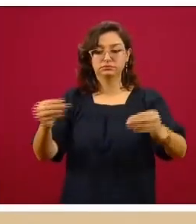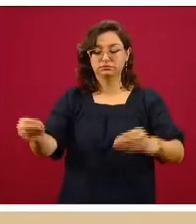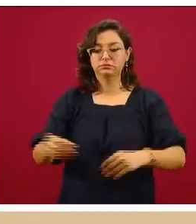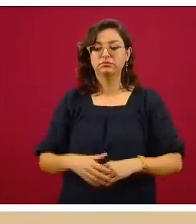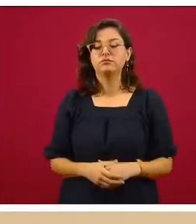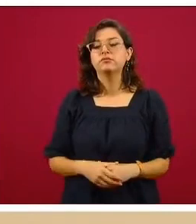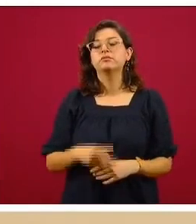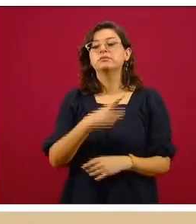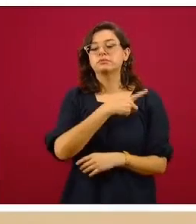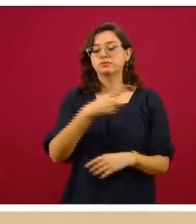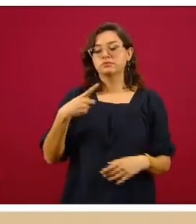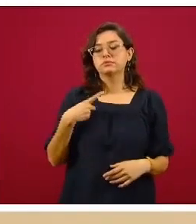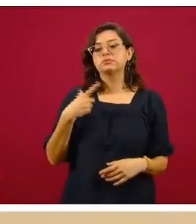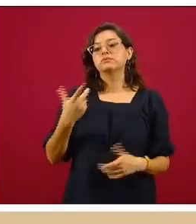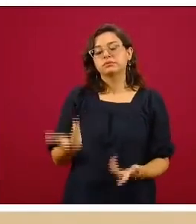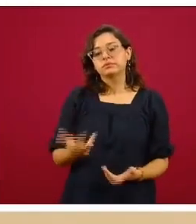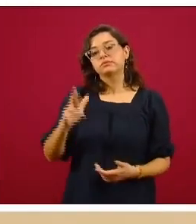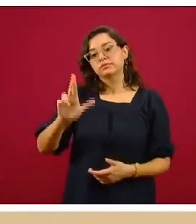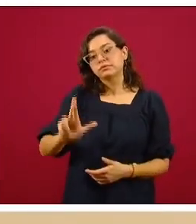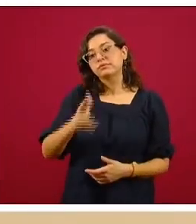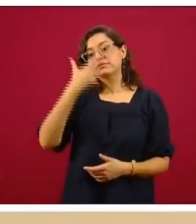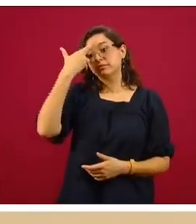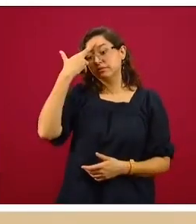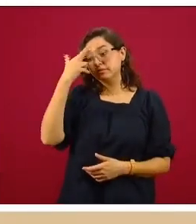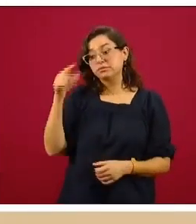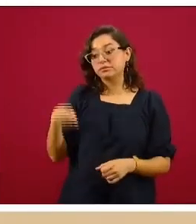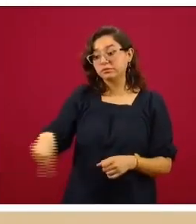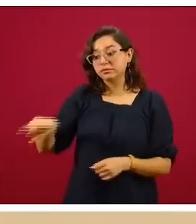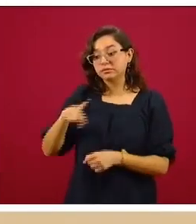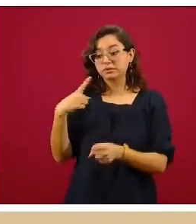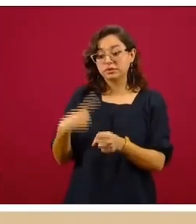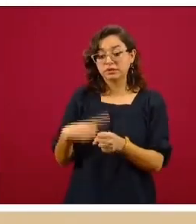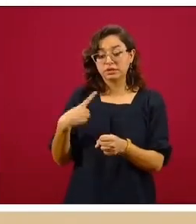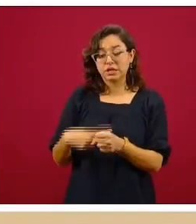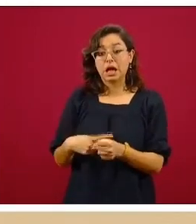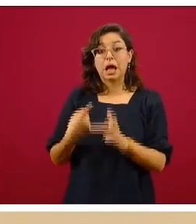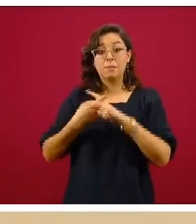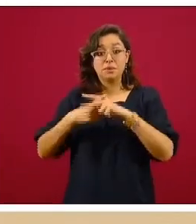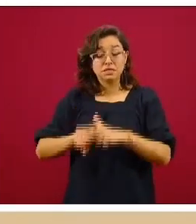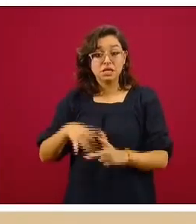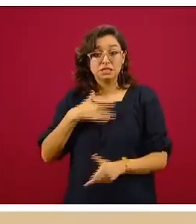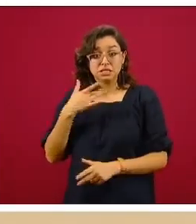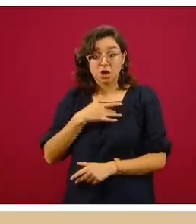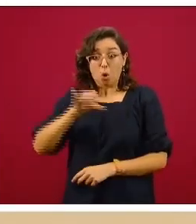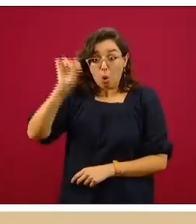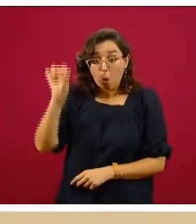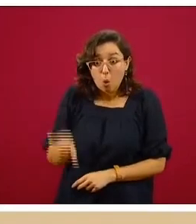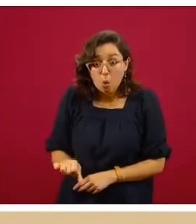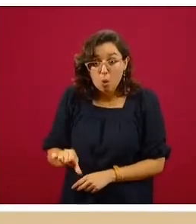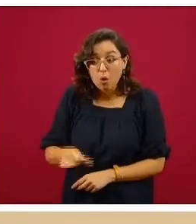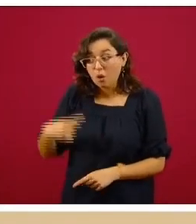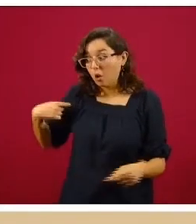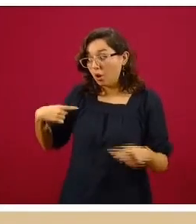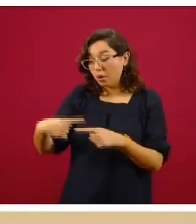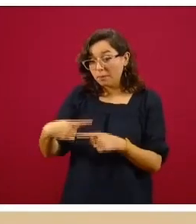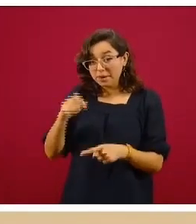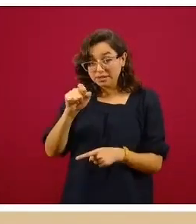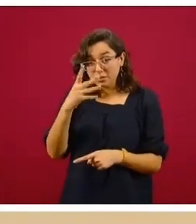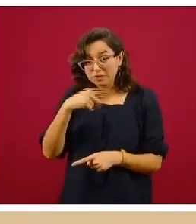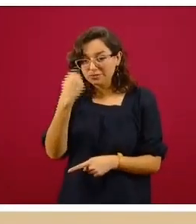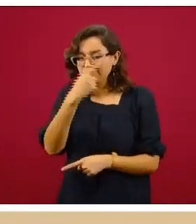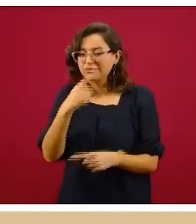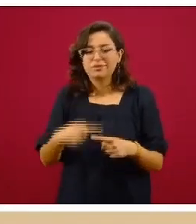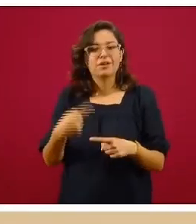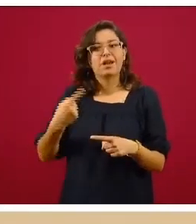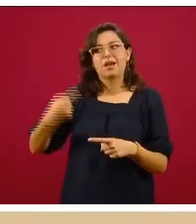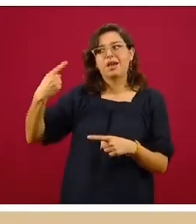confirmados, recordando igual que estos casos no corresponden a personas que iniciaron con síntomas o se enfermaron en las últimas 24 horas, sino que